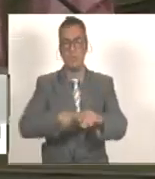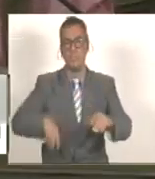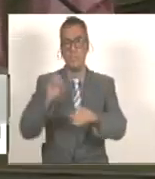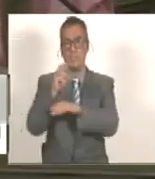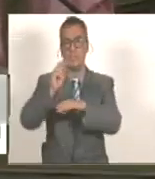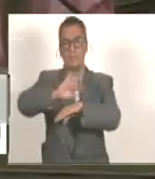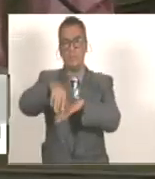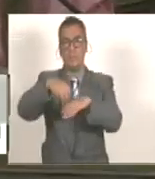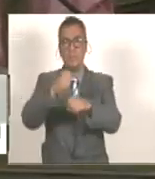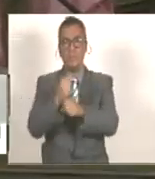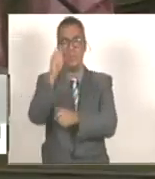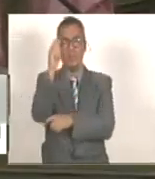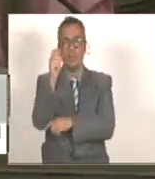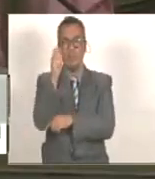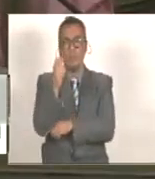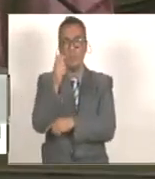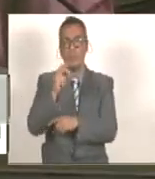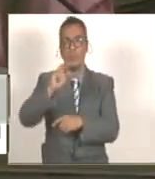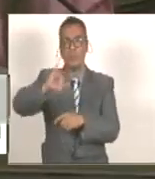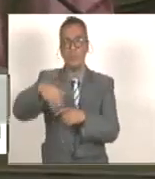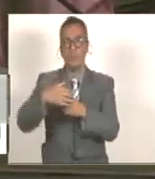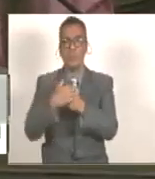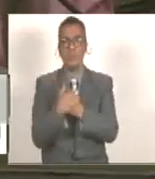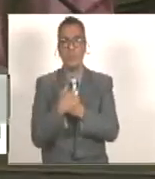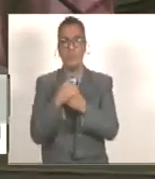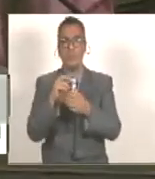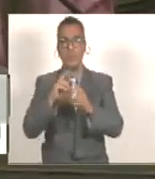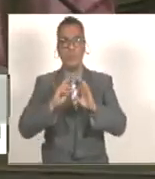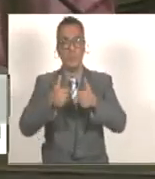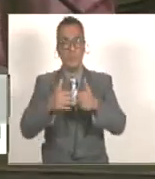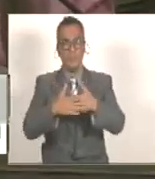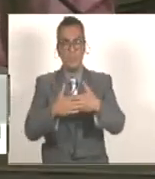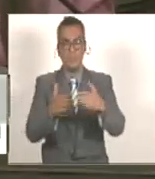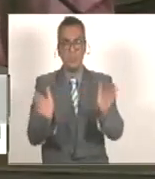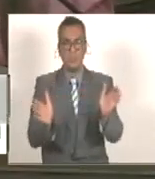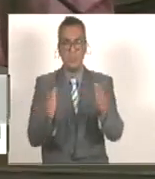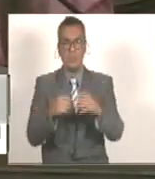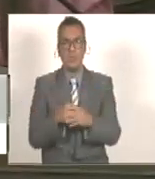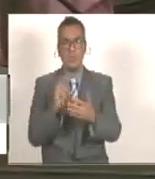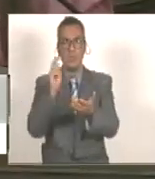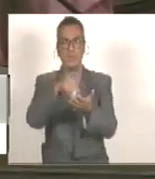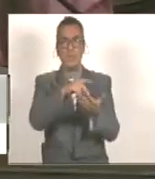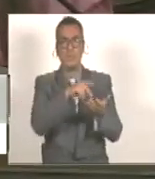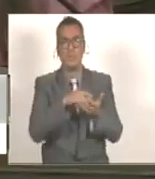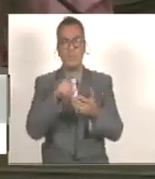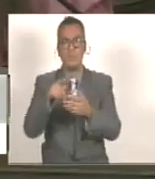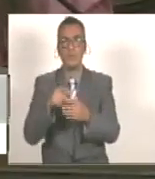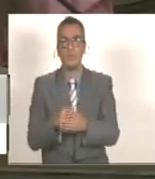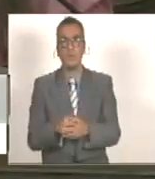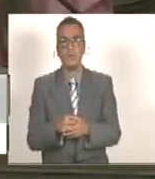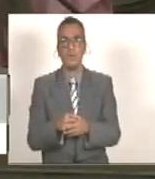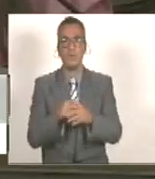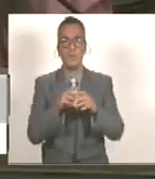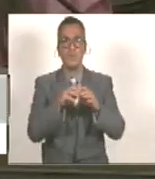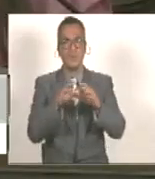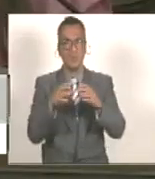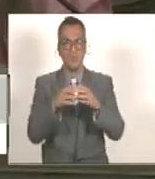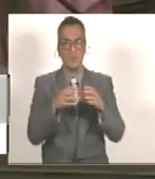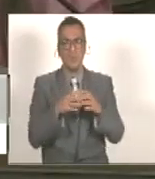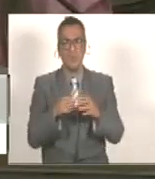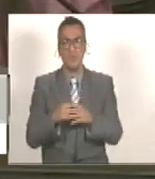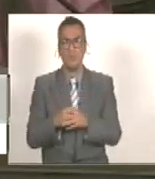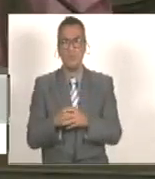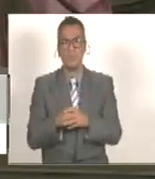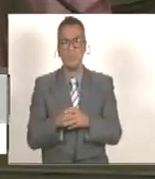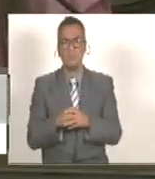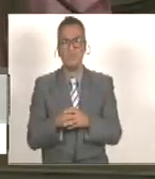Nacional, diputado Jorge Rodríguez Gómez, declaró abierta la sesión ordinaria con la asistencia del primer vicepresidente, diputado Pedro Infante,